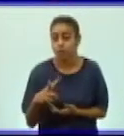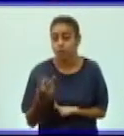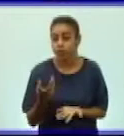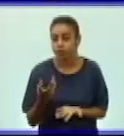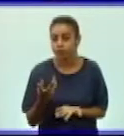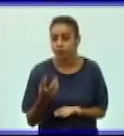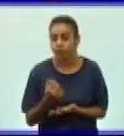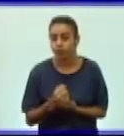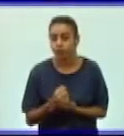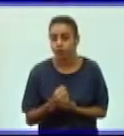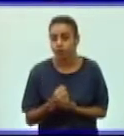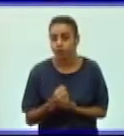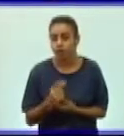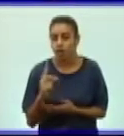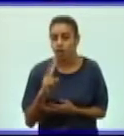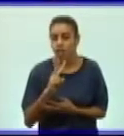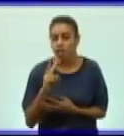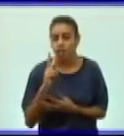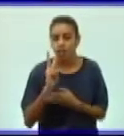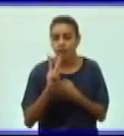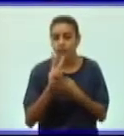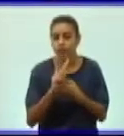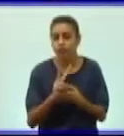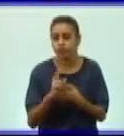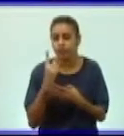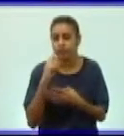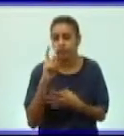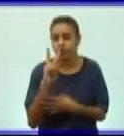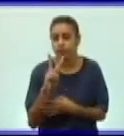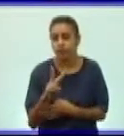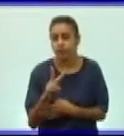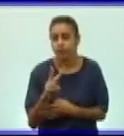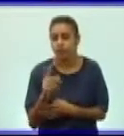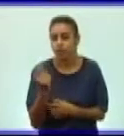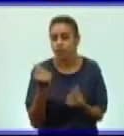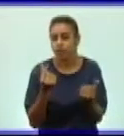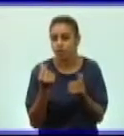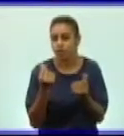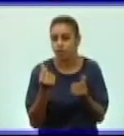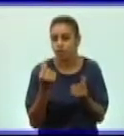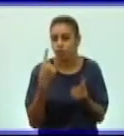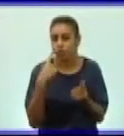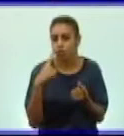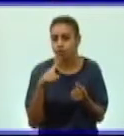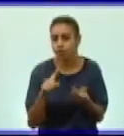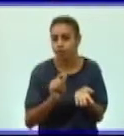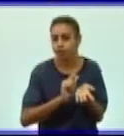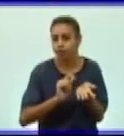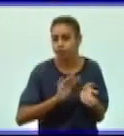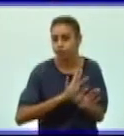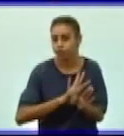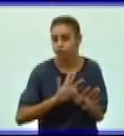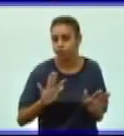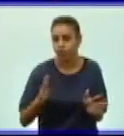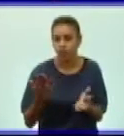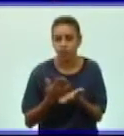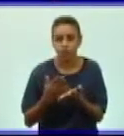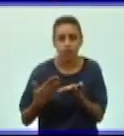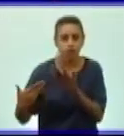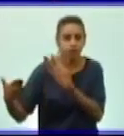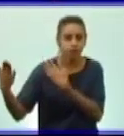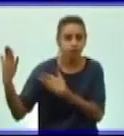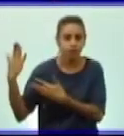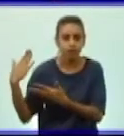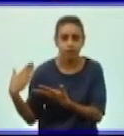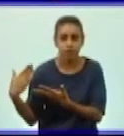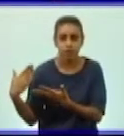ustedes se fijen bien y no doy tiempo en estas láminas porque estas las vimos en un encuentro y usted lo tiene resumido en su libreta. Es solo para recordar. Fíjense que